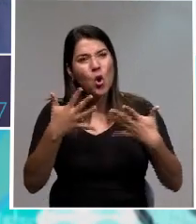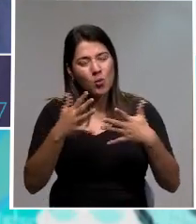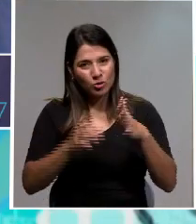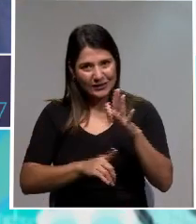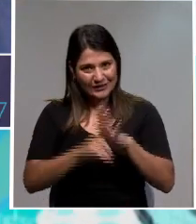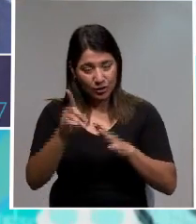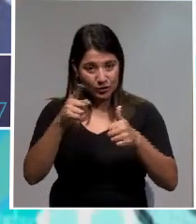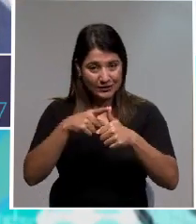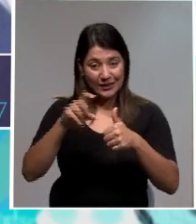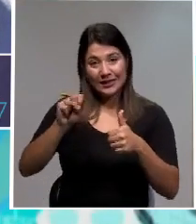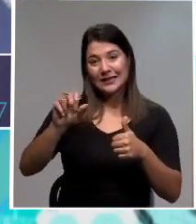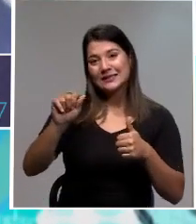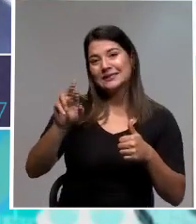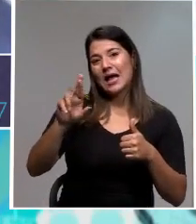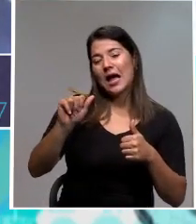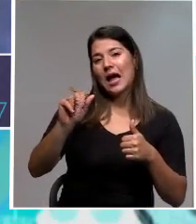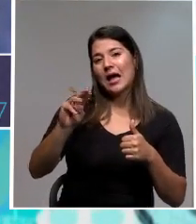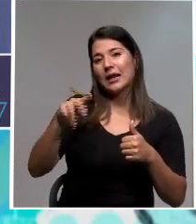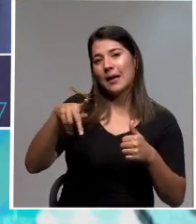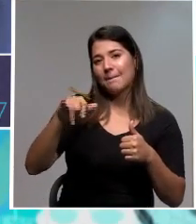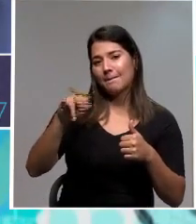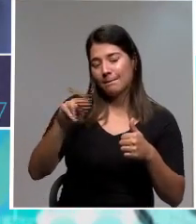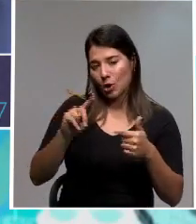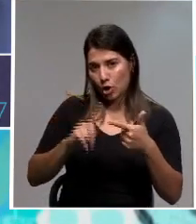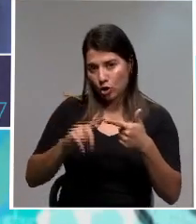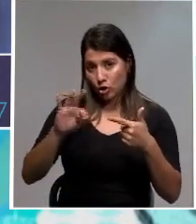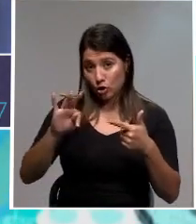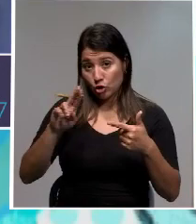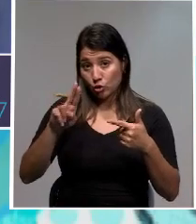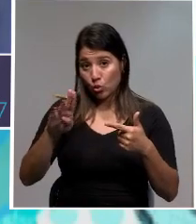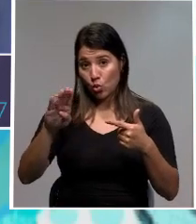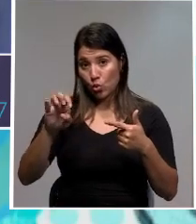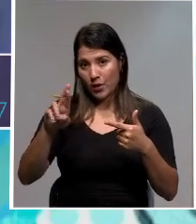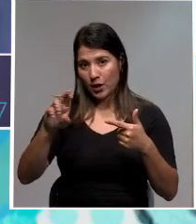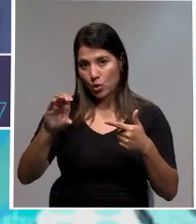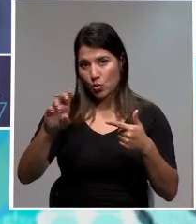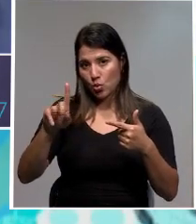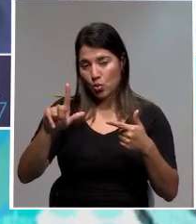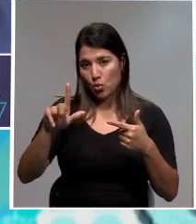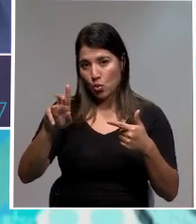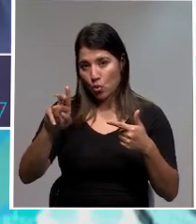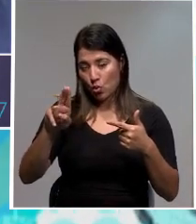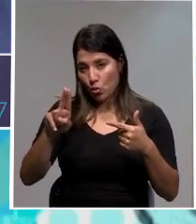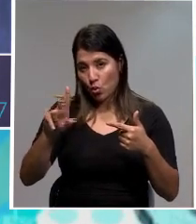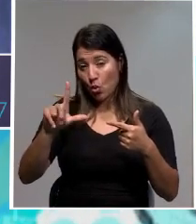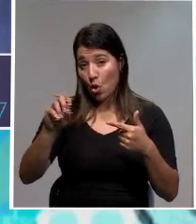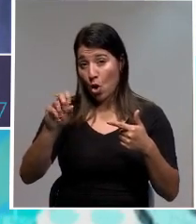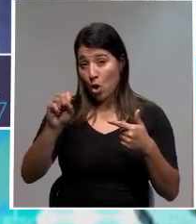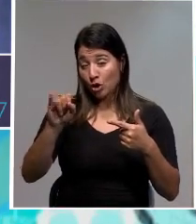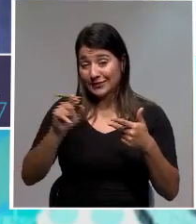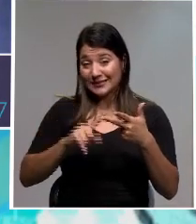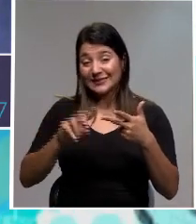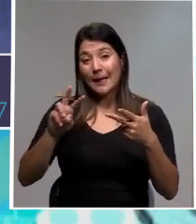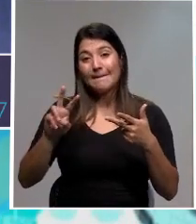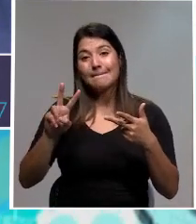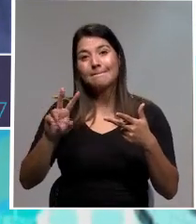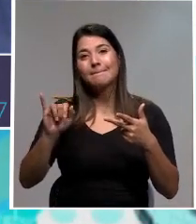comunes? Sarampión, tuberculosis y viruela. ¿En qué animal? Bueno, vamos a ver, en el